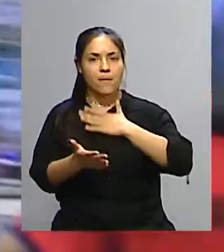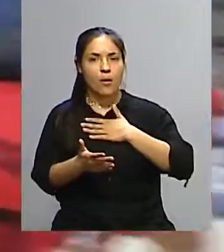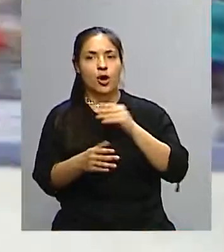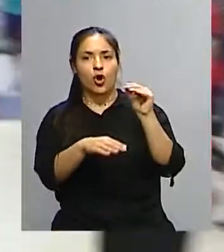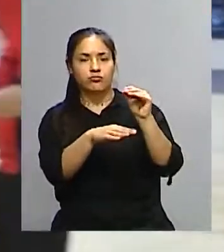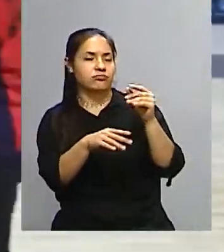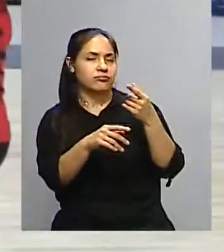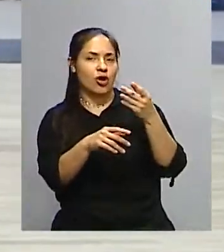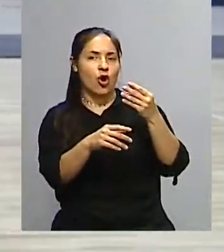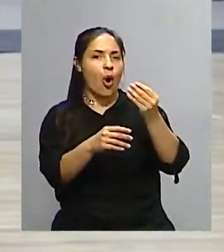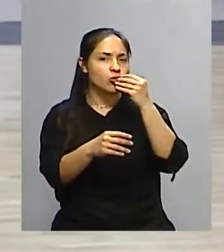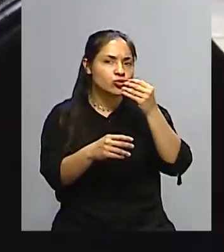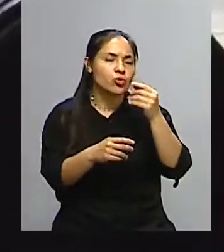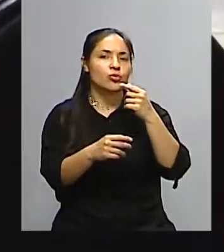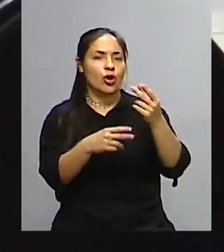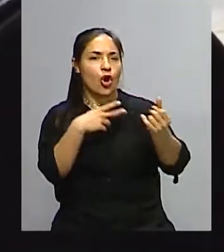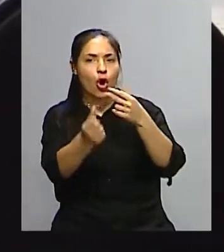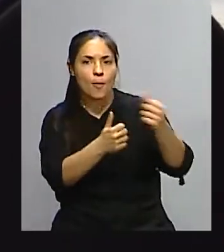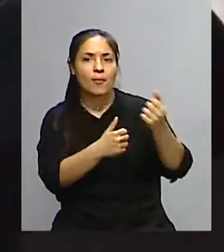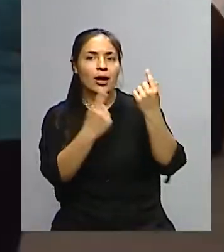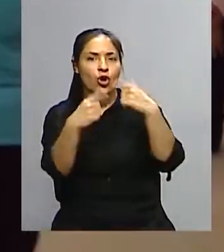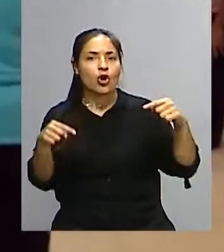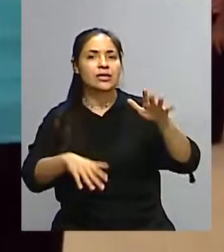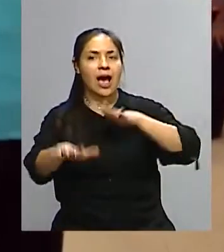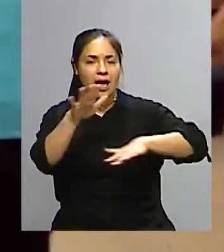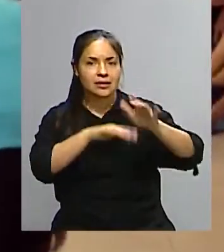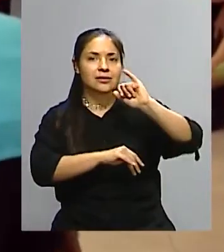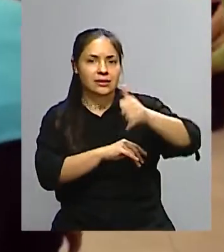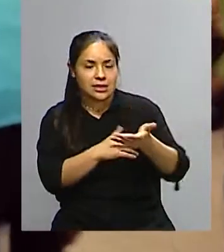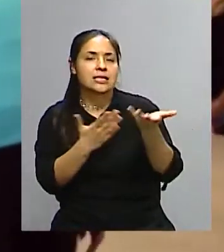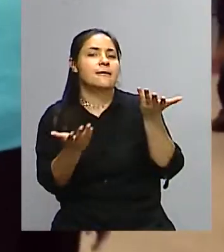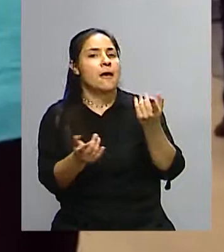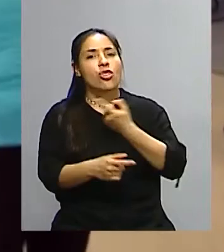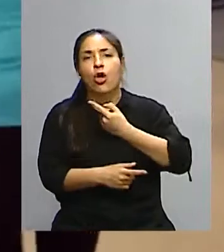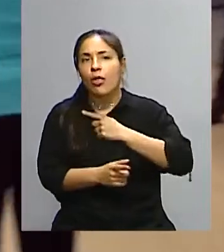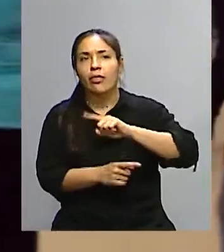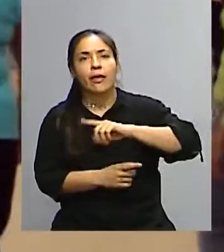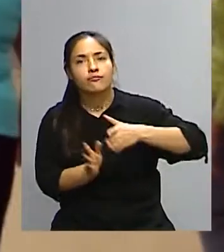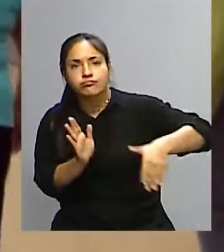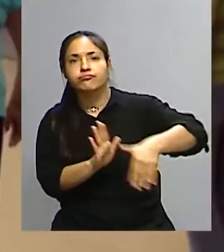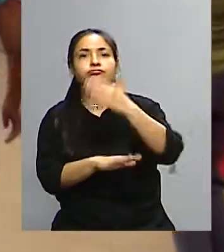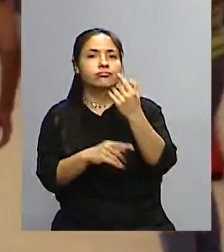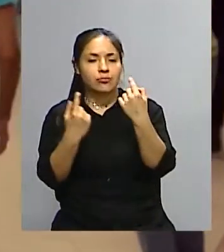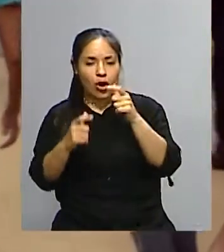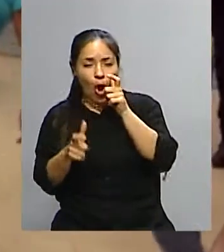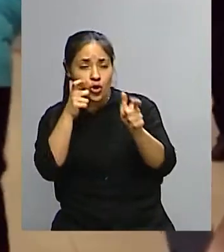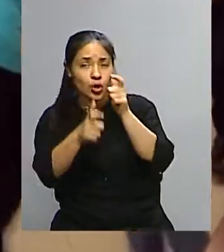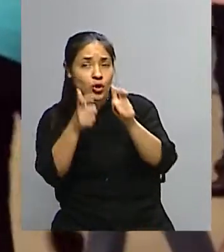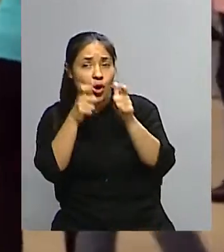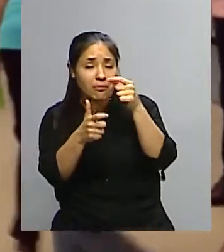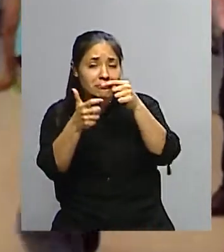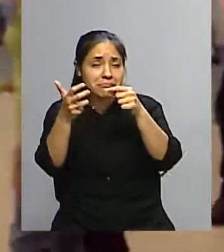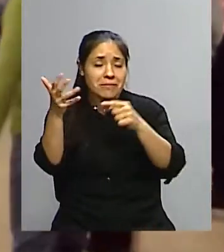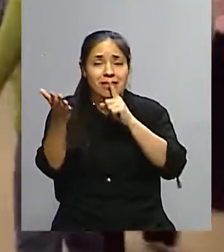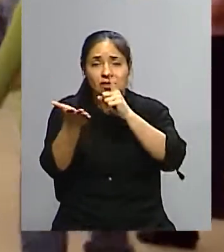que tiene que tener esa persona, cuáles son las actividades que tiene que realizar, a dónde tiene que ir. Bueno, se va restringiendo mucho el poder